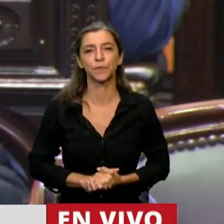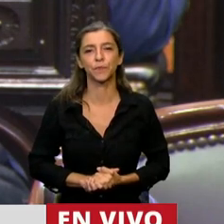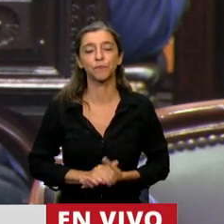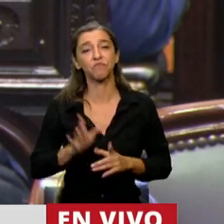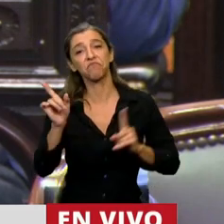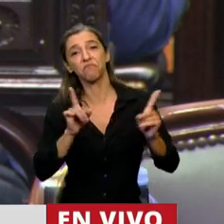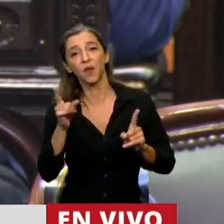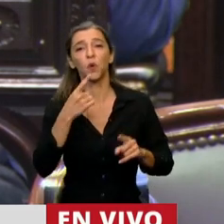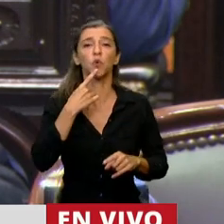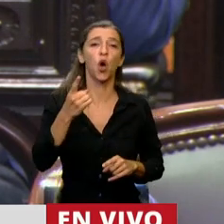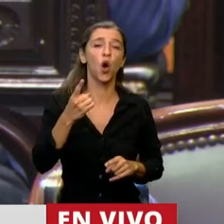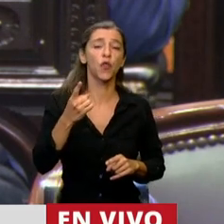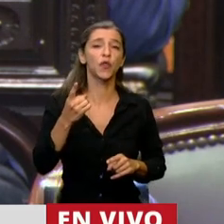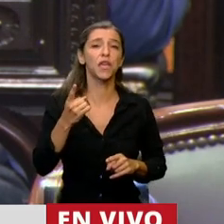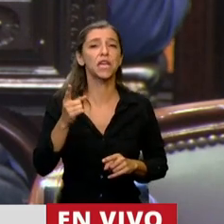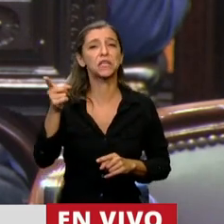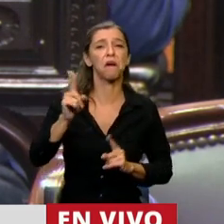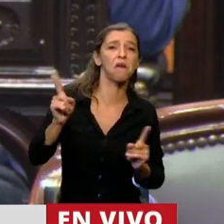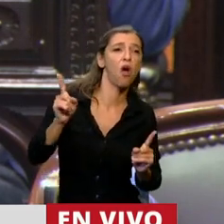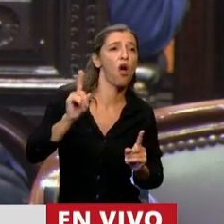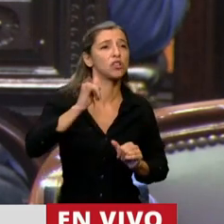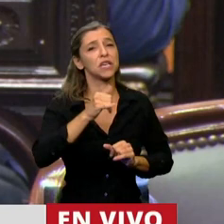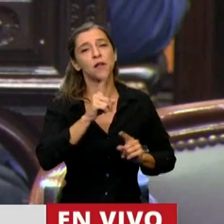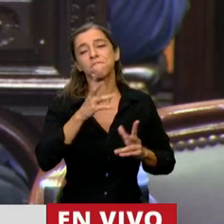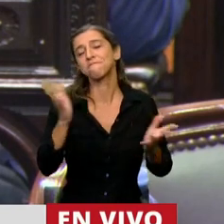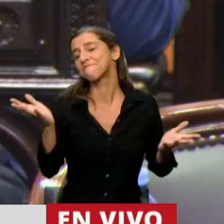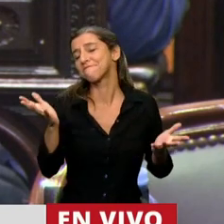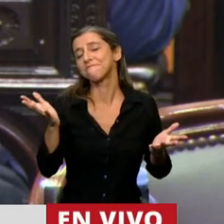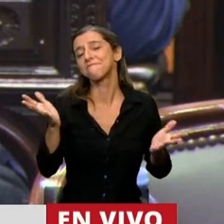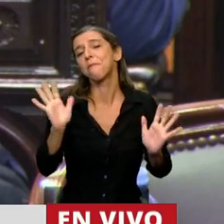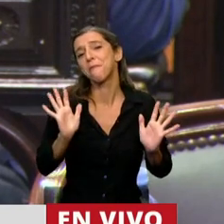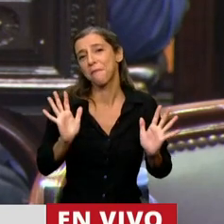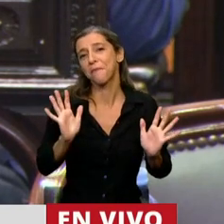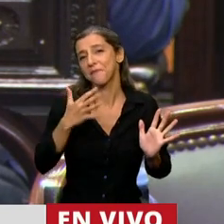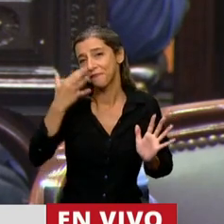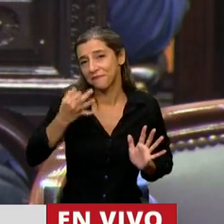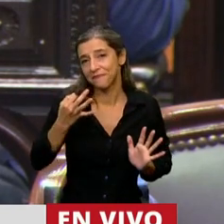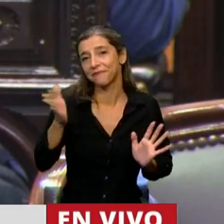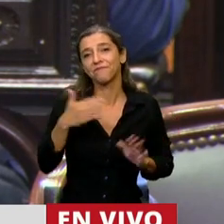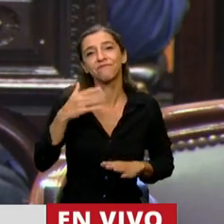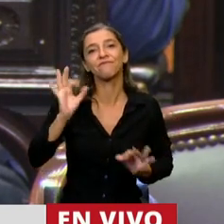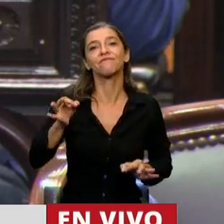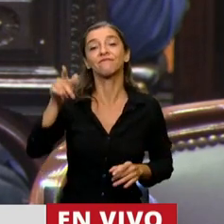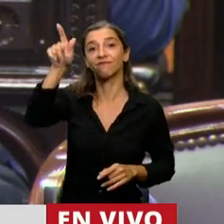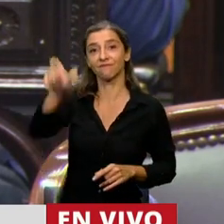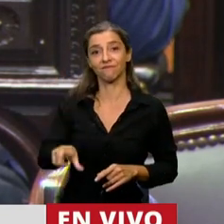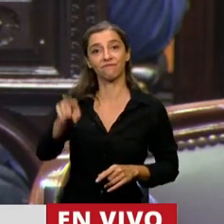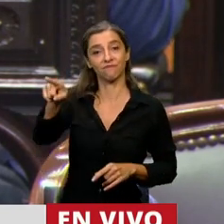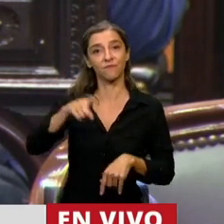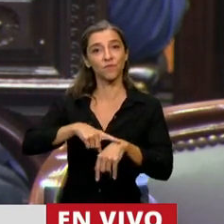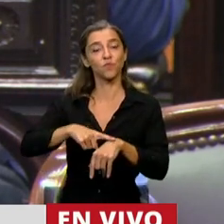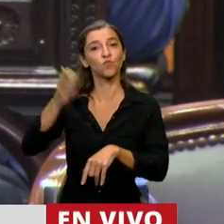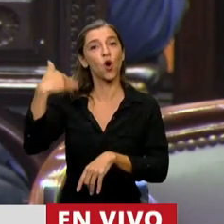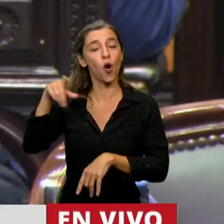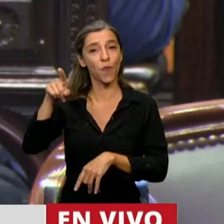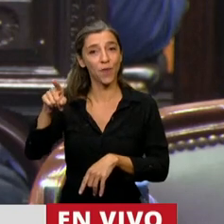Dicen unos que no fue, otros que sí, pero en realidad se lo vincula a él con el axioma del famoso llamado teorema de